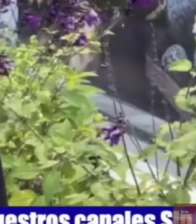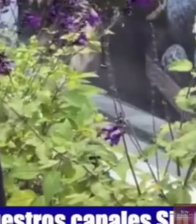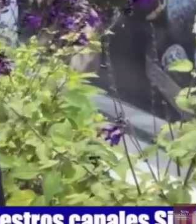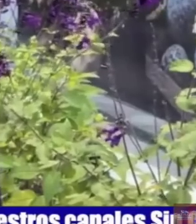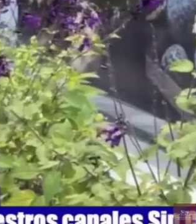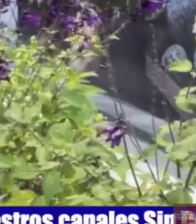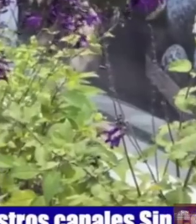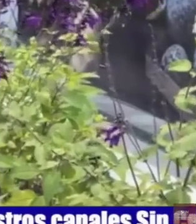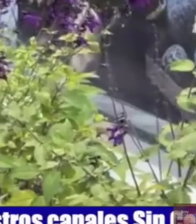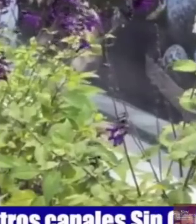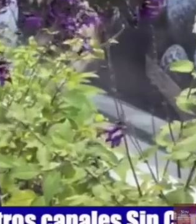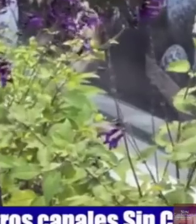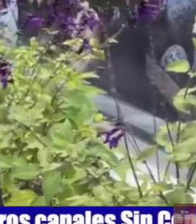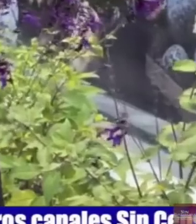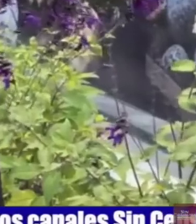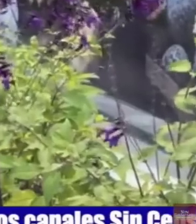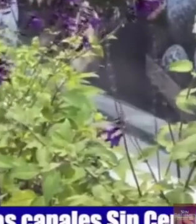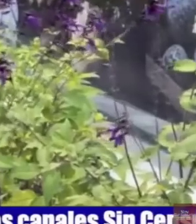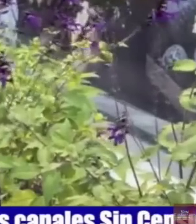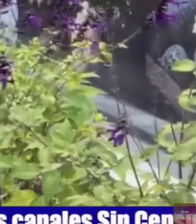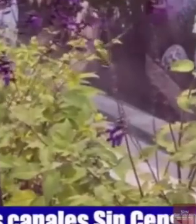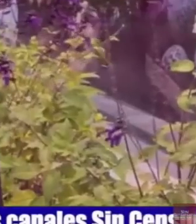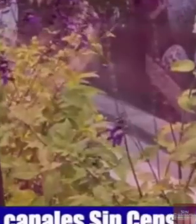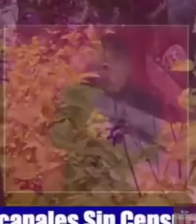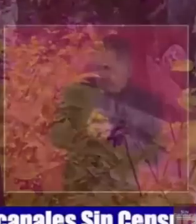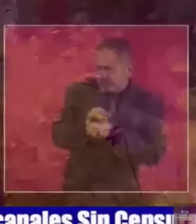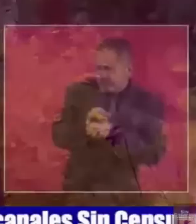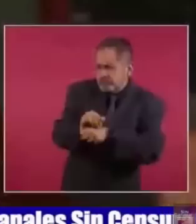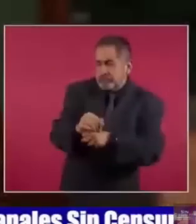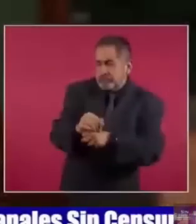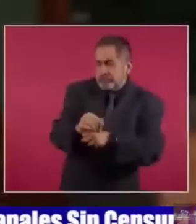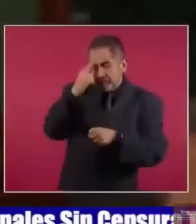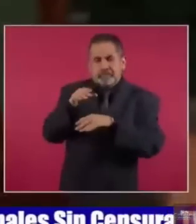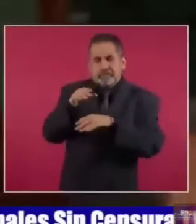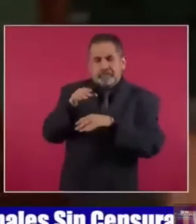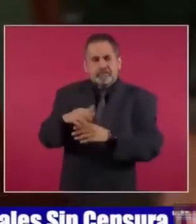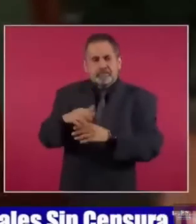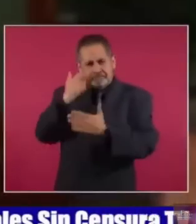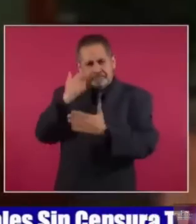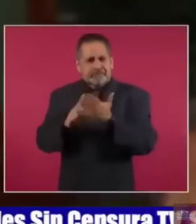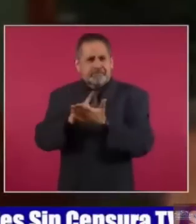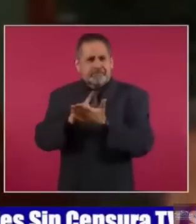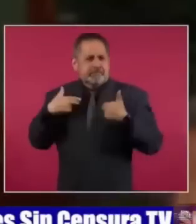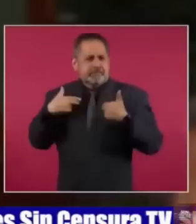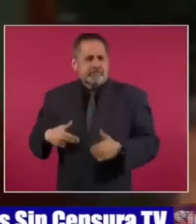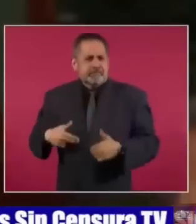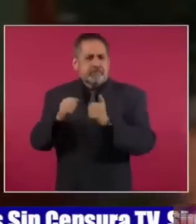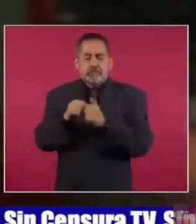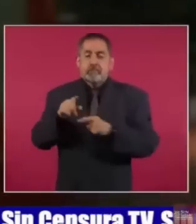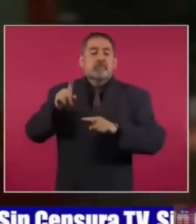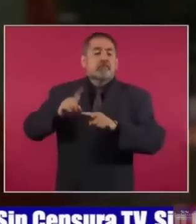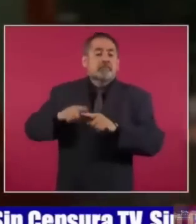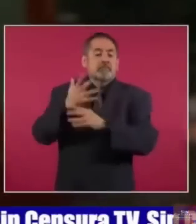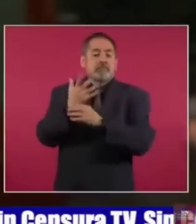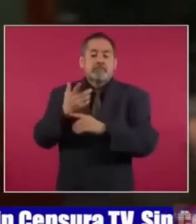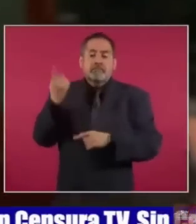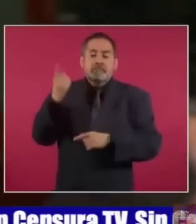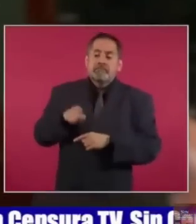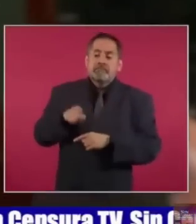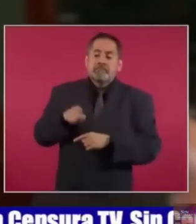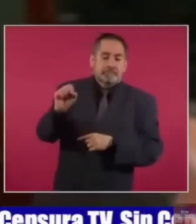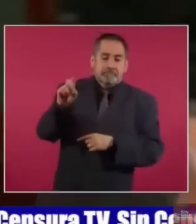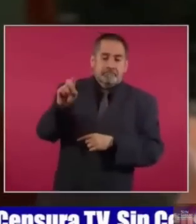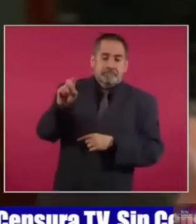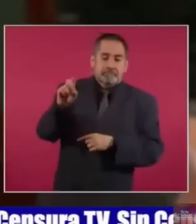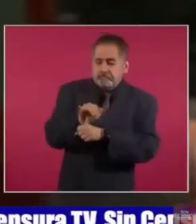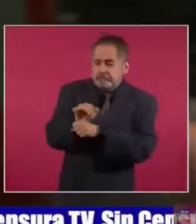la corresponsal de Animal Político en la mañanera al querer presumir de la estafa maestra. Bueno, sí, después de la estafa